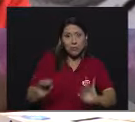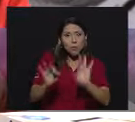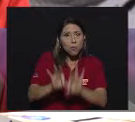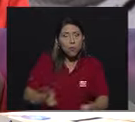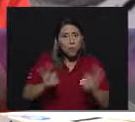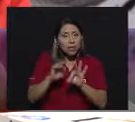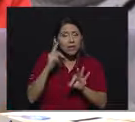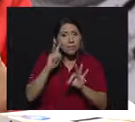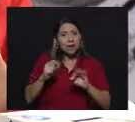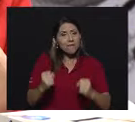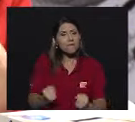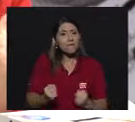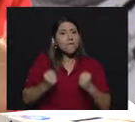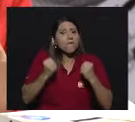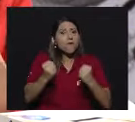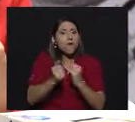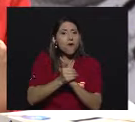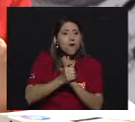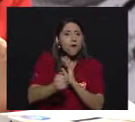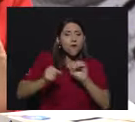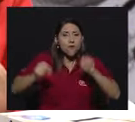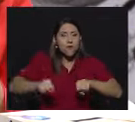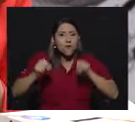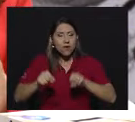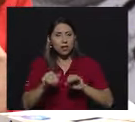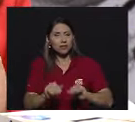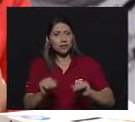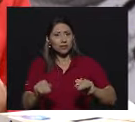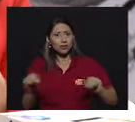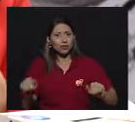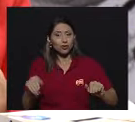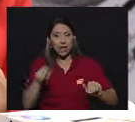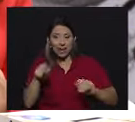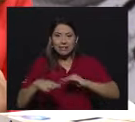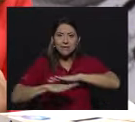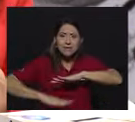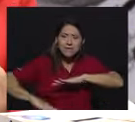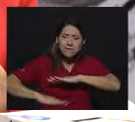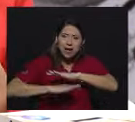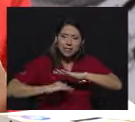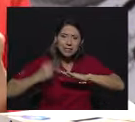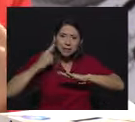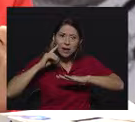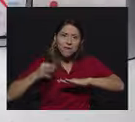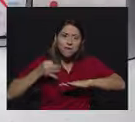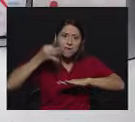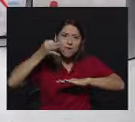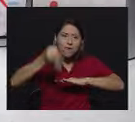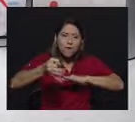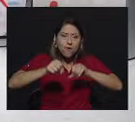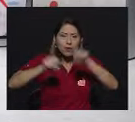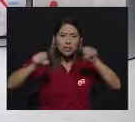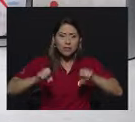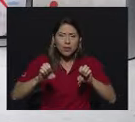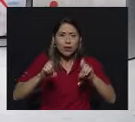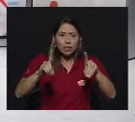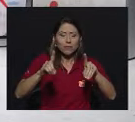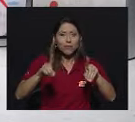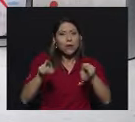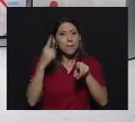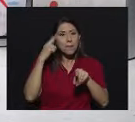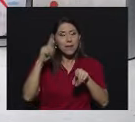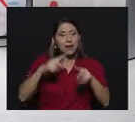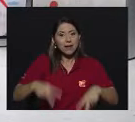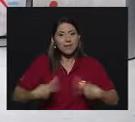las capacidades y las habilidades de los niños, sentar las bases de lo que va a ser su rendimiento futuro en el sistema educativo y en la